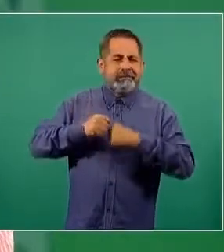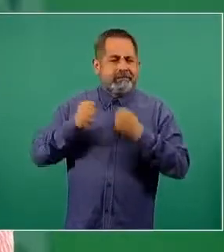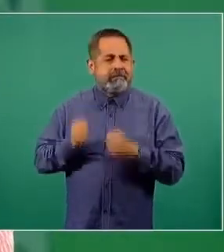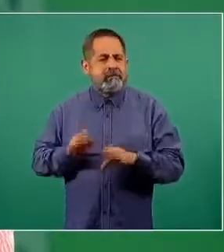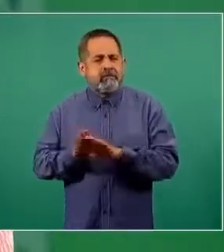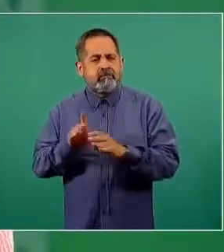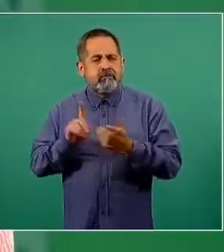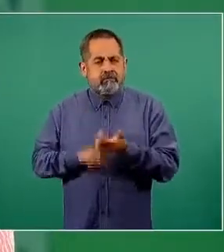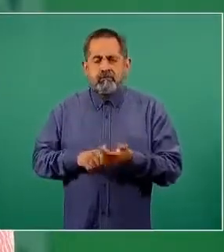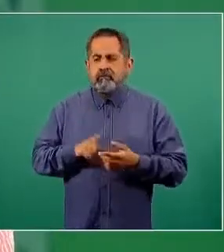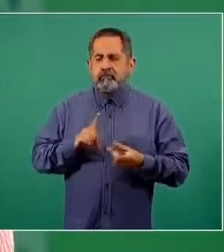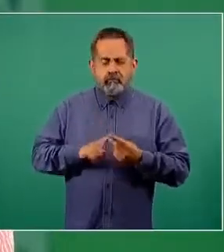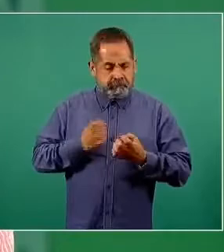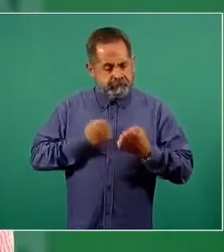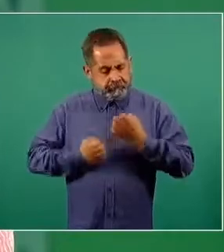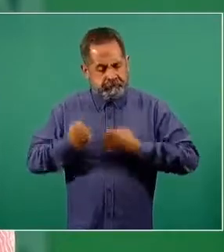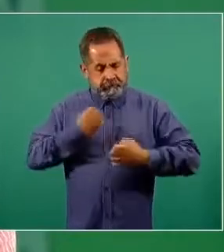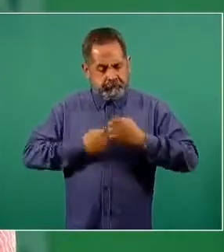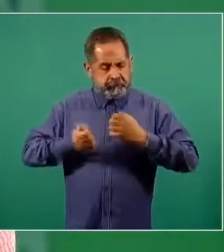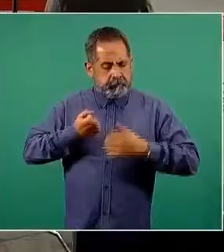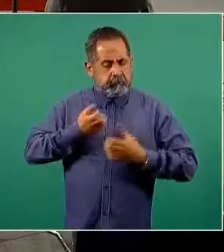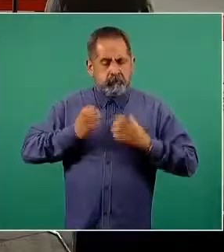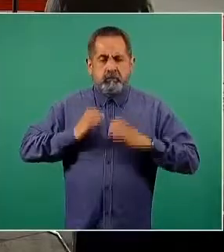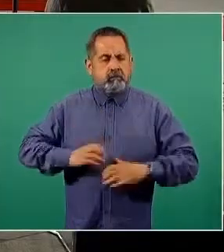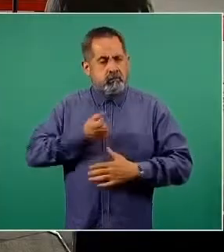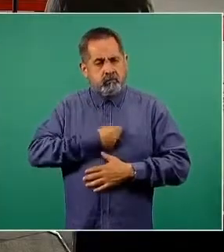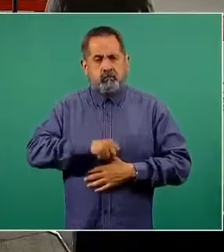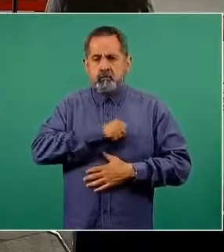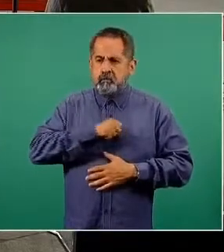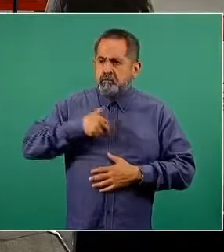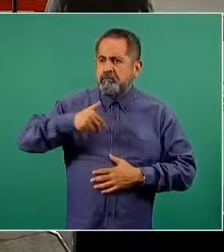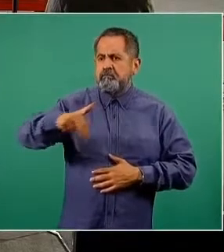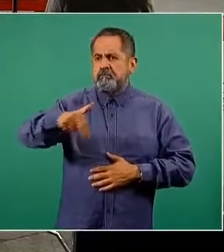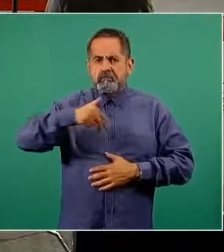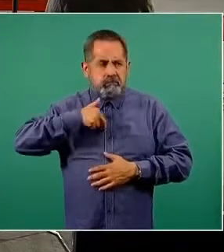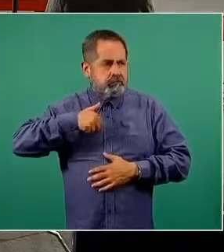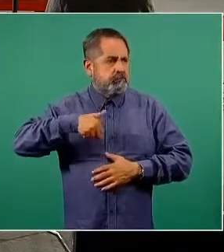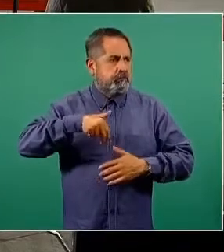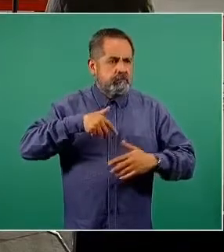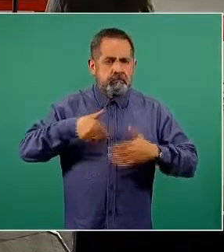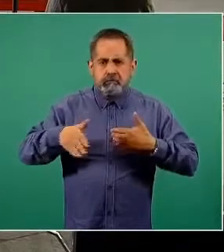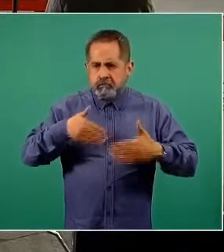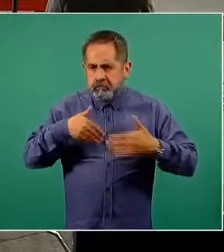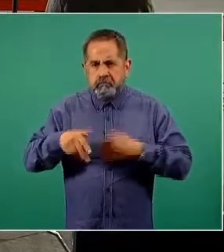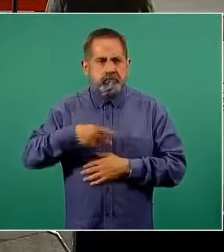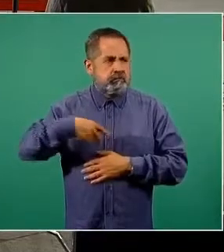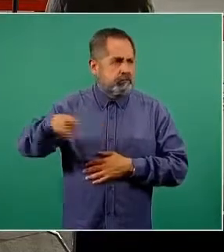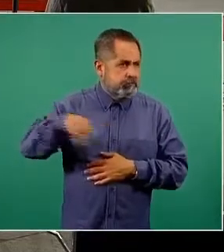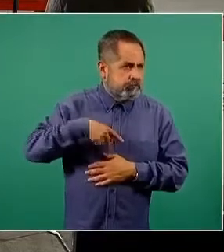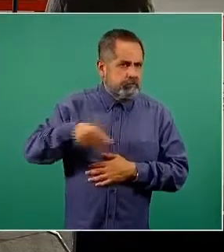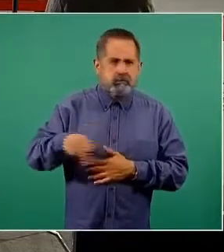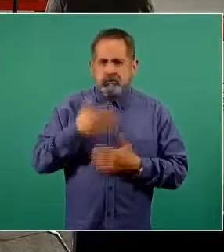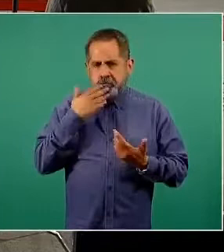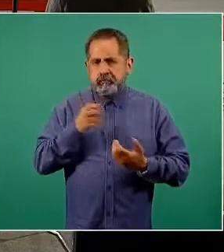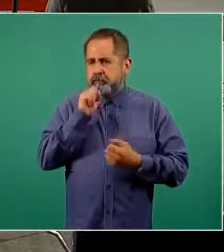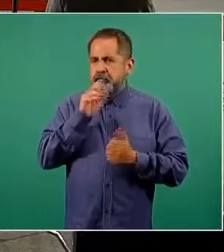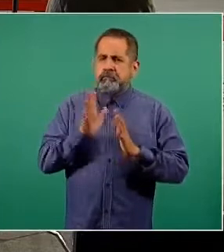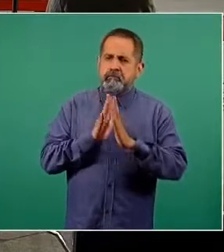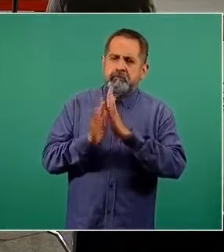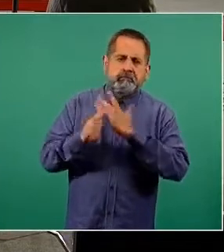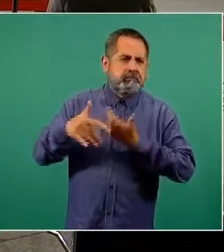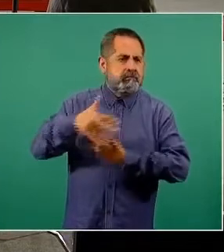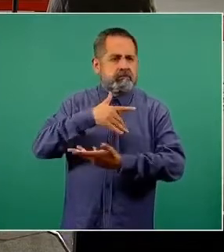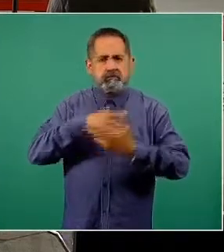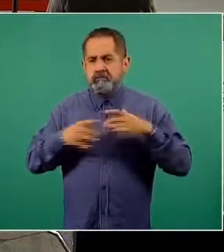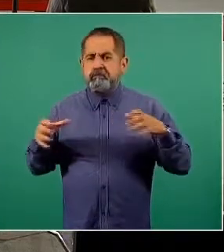activación física, que es un elemento fundamental del bienestar y la salud, por el otro, la integración social y comunitaria,